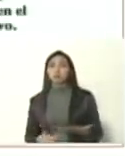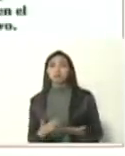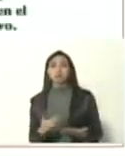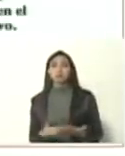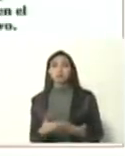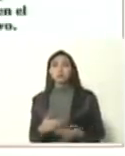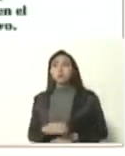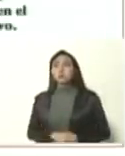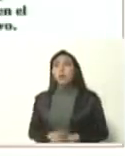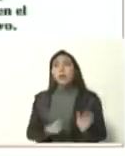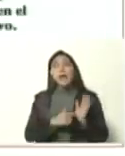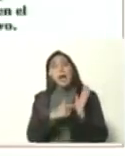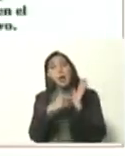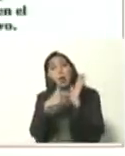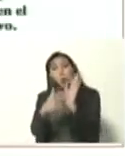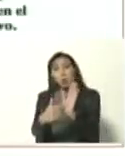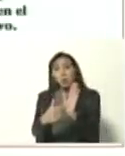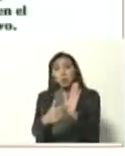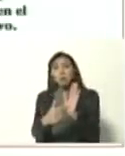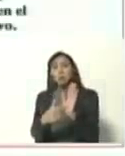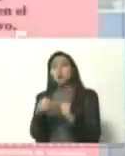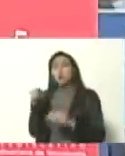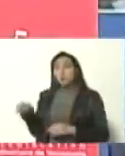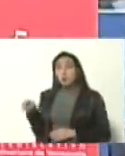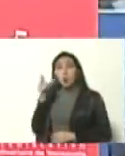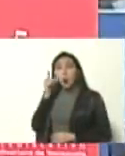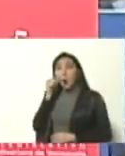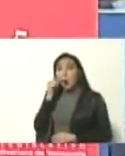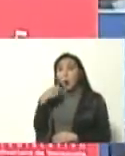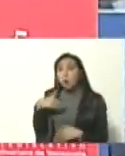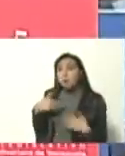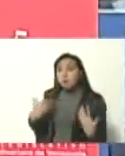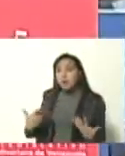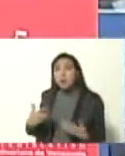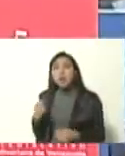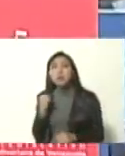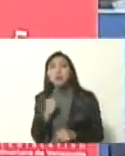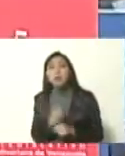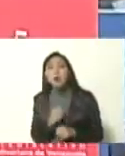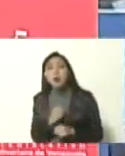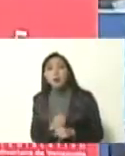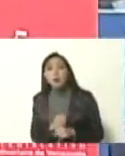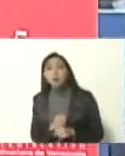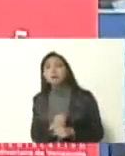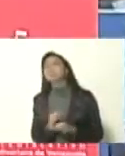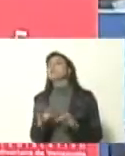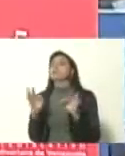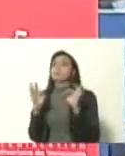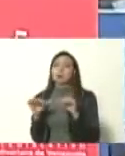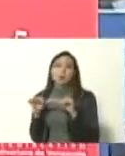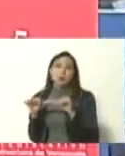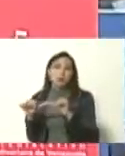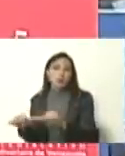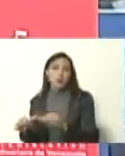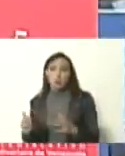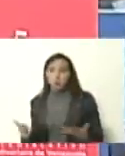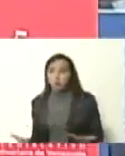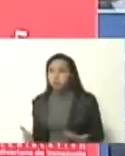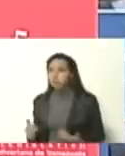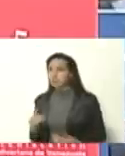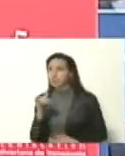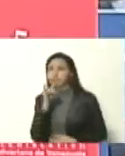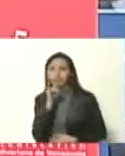nos señalaron que este señor es un agente ya establecido, no es informante, no